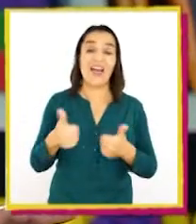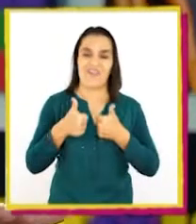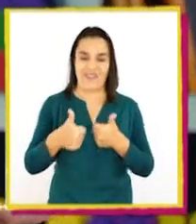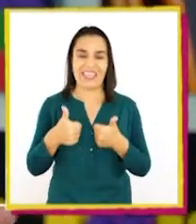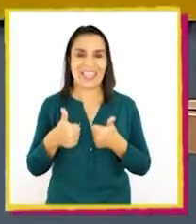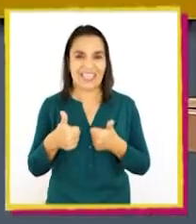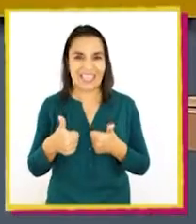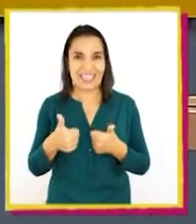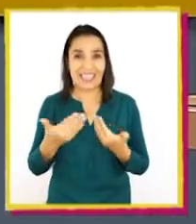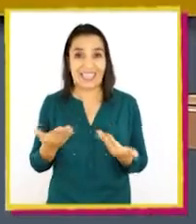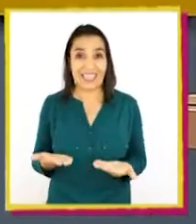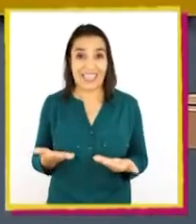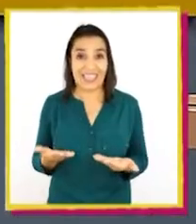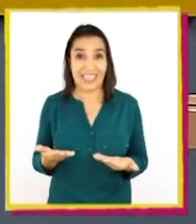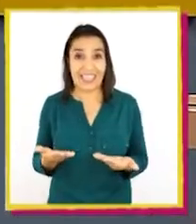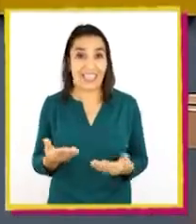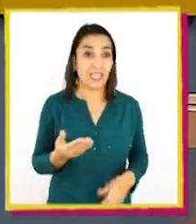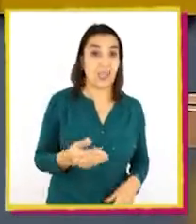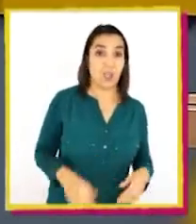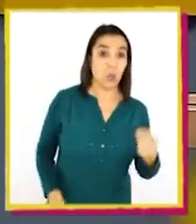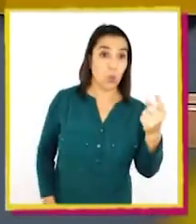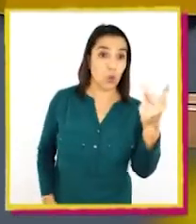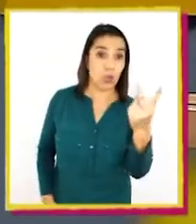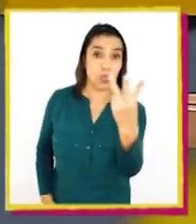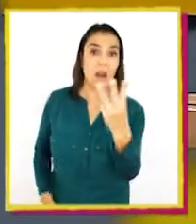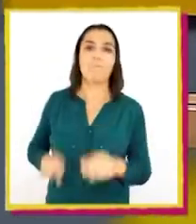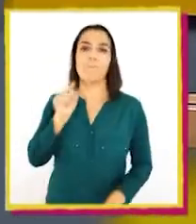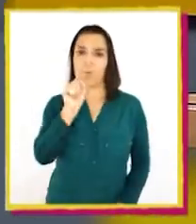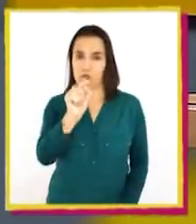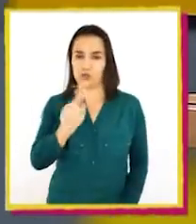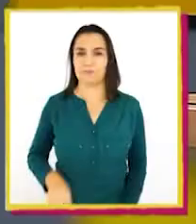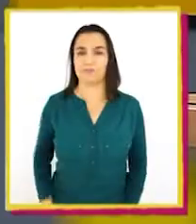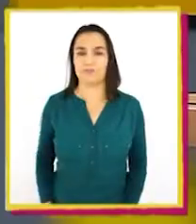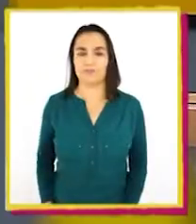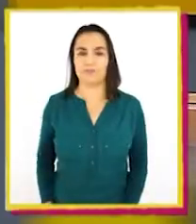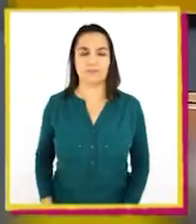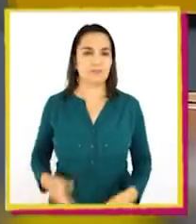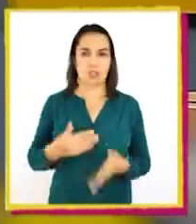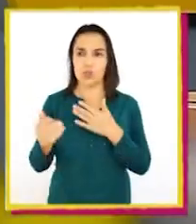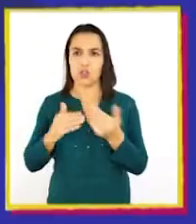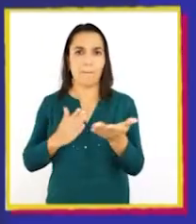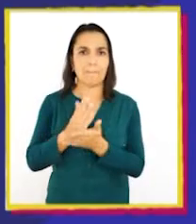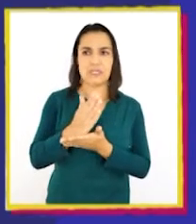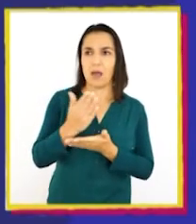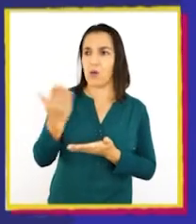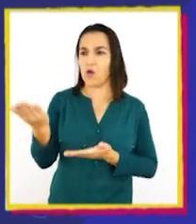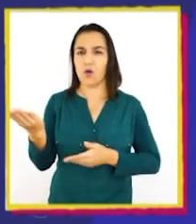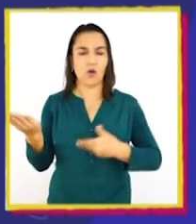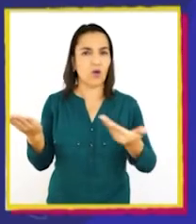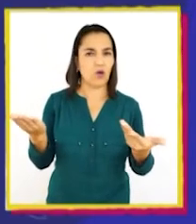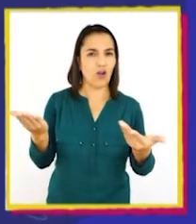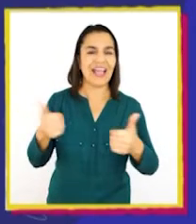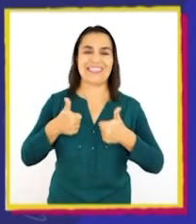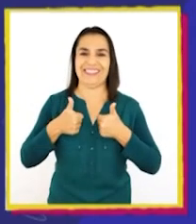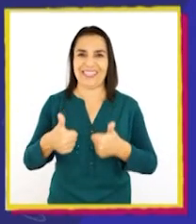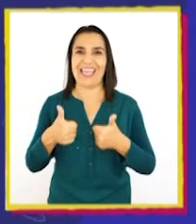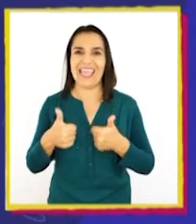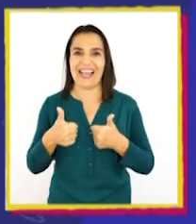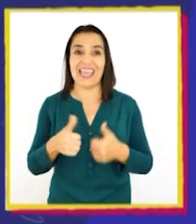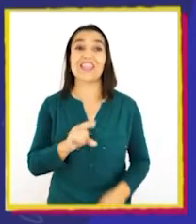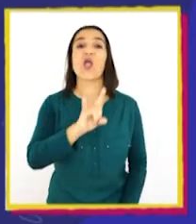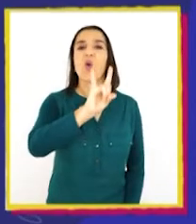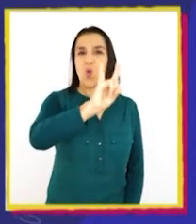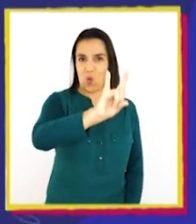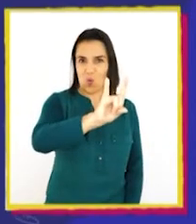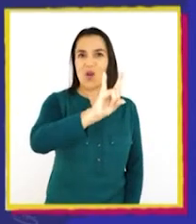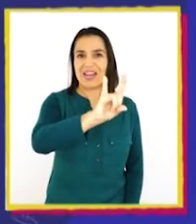Muy bien, poner los puntos cada tres cifras. ¿Y de dónde partimos? ¡Excelente! Desde